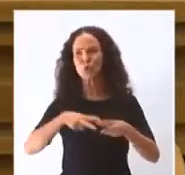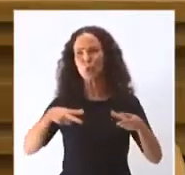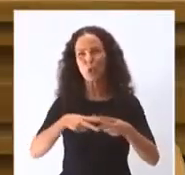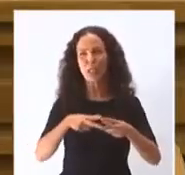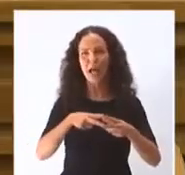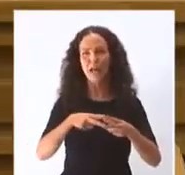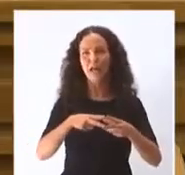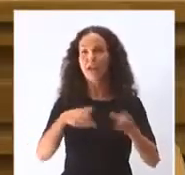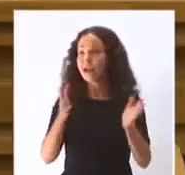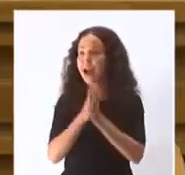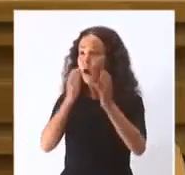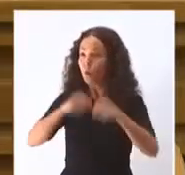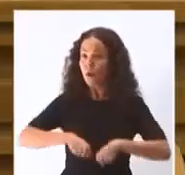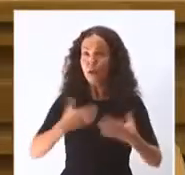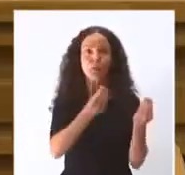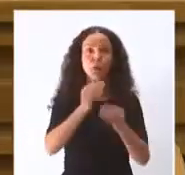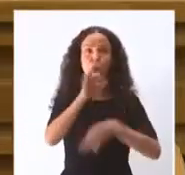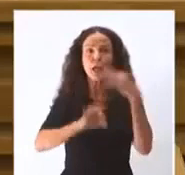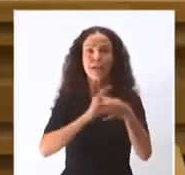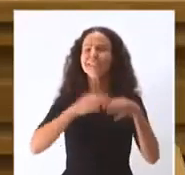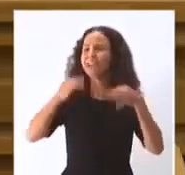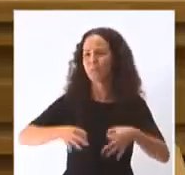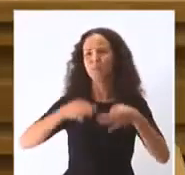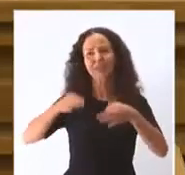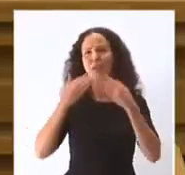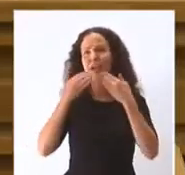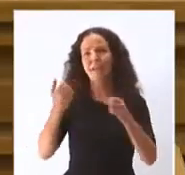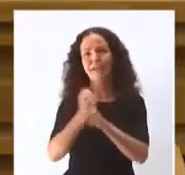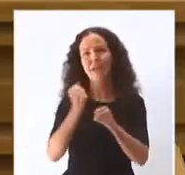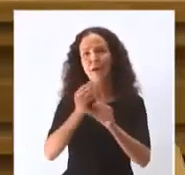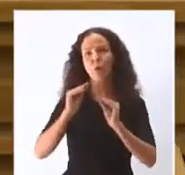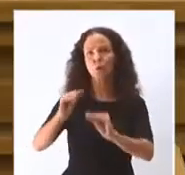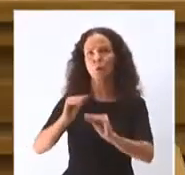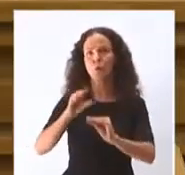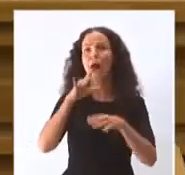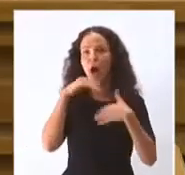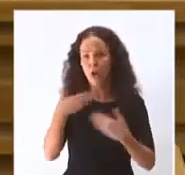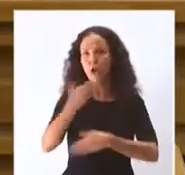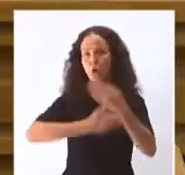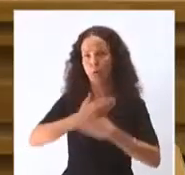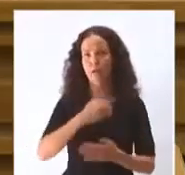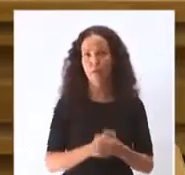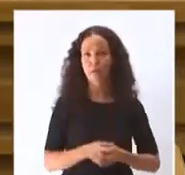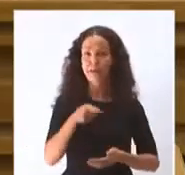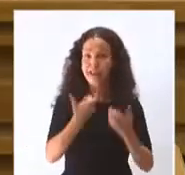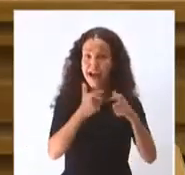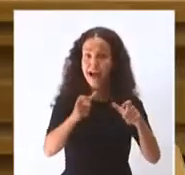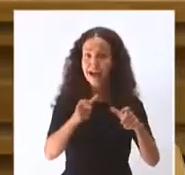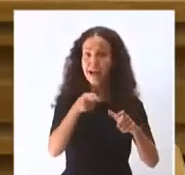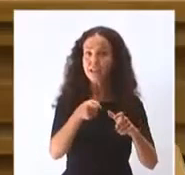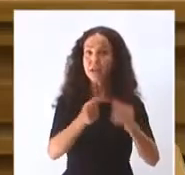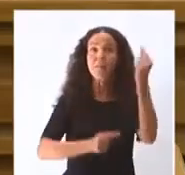con las muchas organizaciones a las que agradecemos siempre su trabajo estamos elaborando en este área el presupuesto es